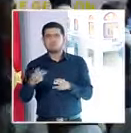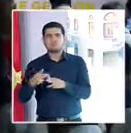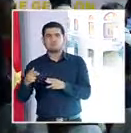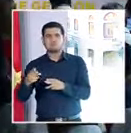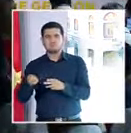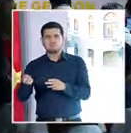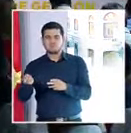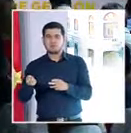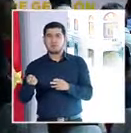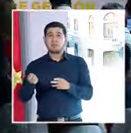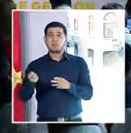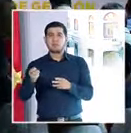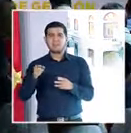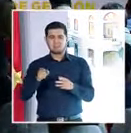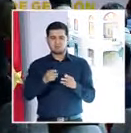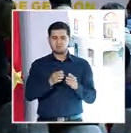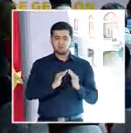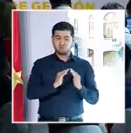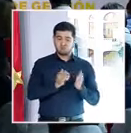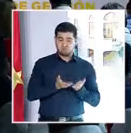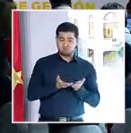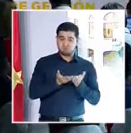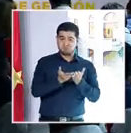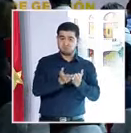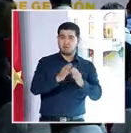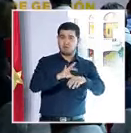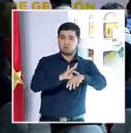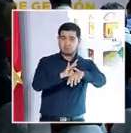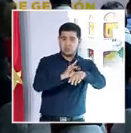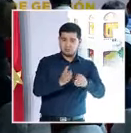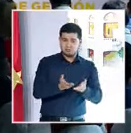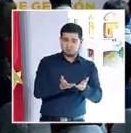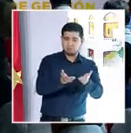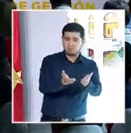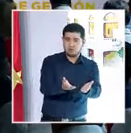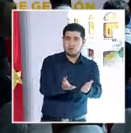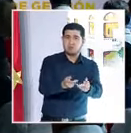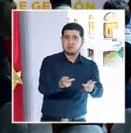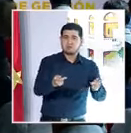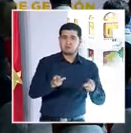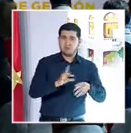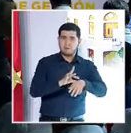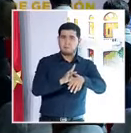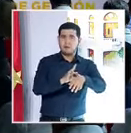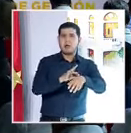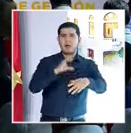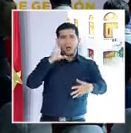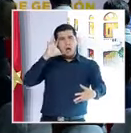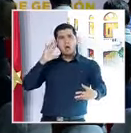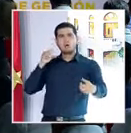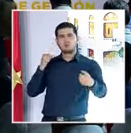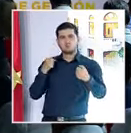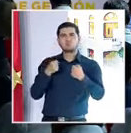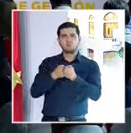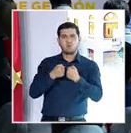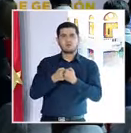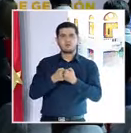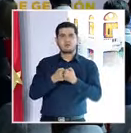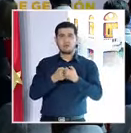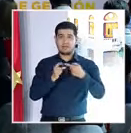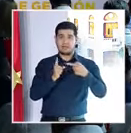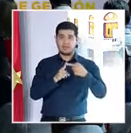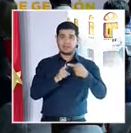conjunto con el Gobierno Nacional, con la Administración Departamental y las